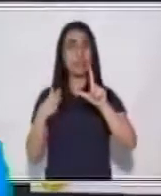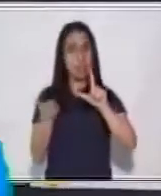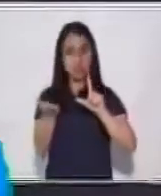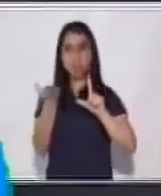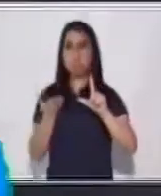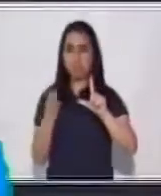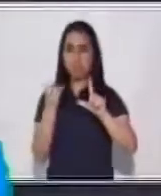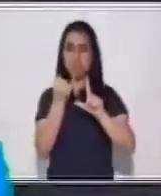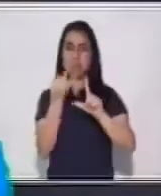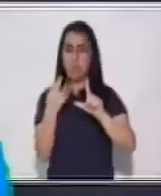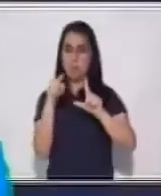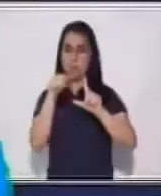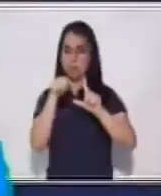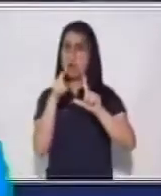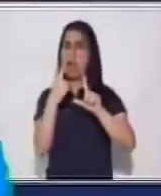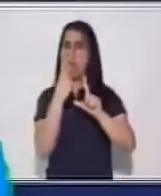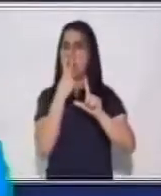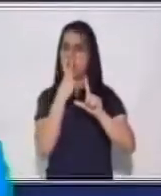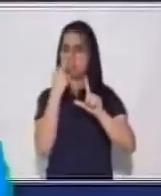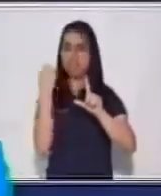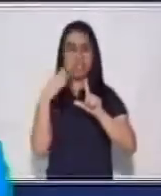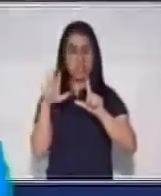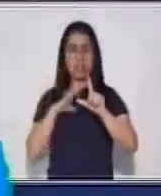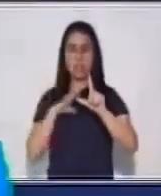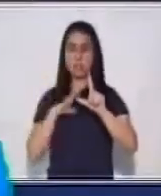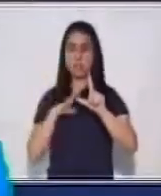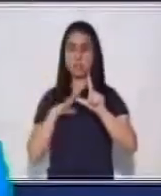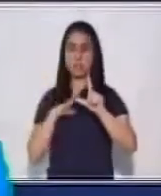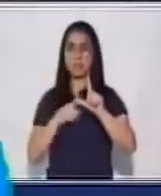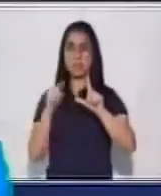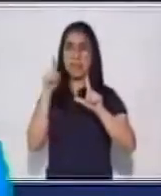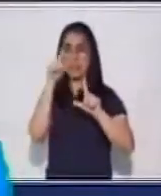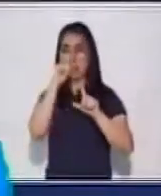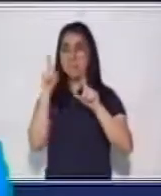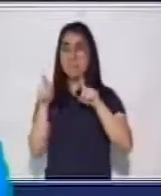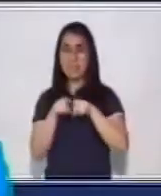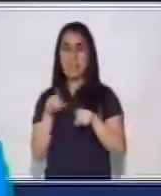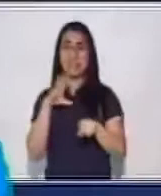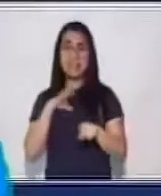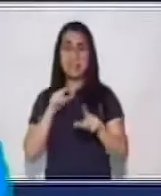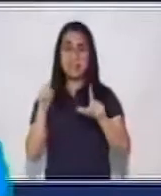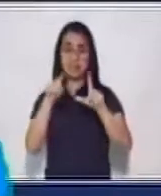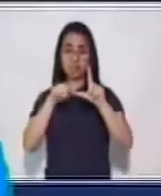bien. El ángulo que nos dan es el de 35 grados acá.